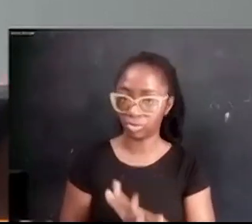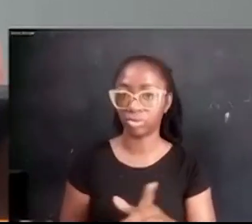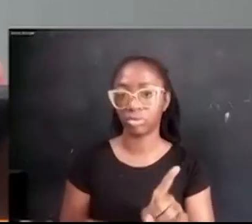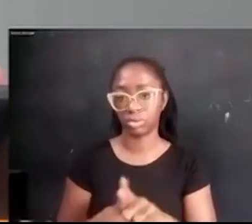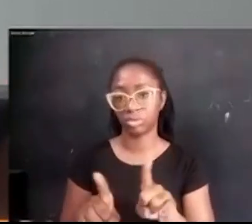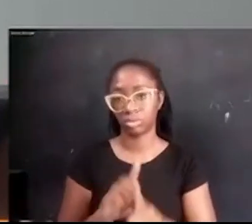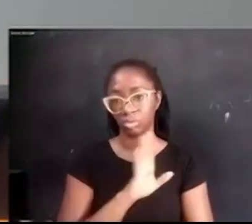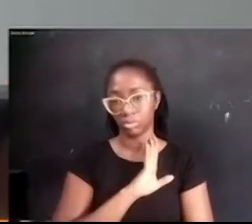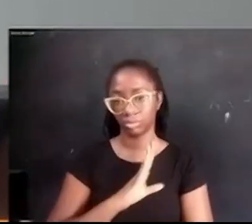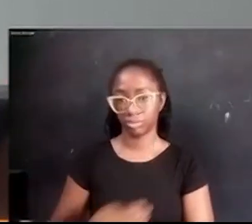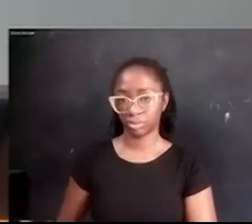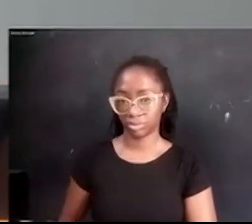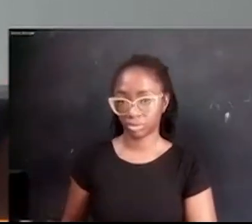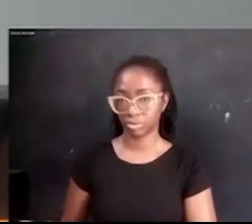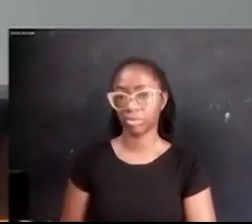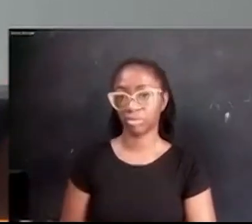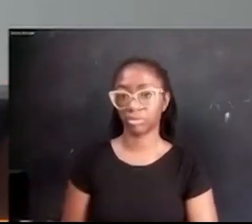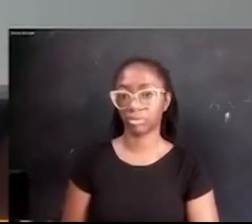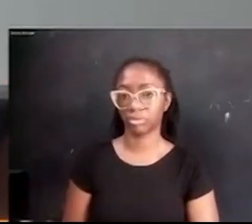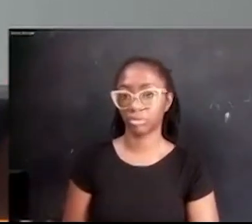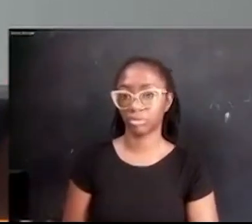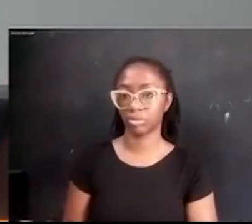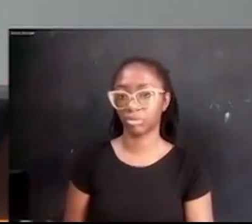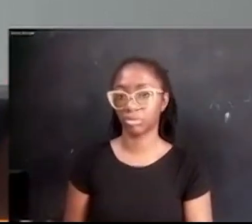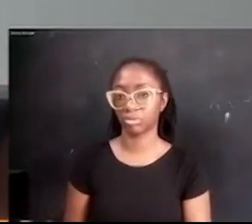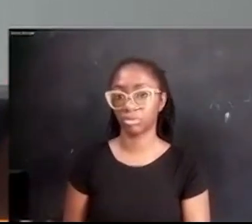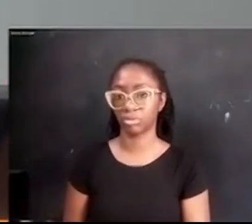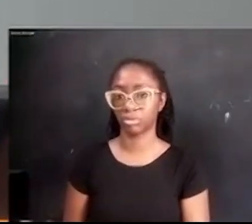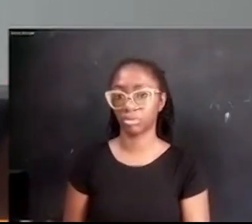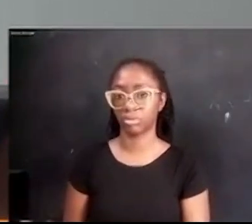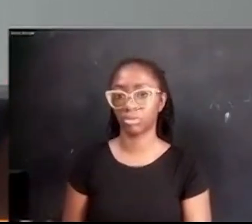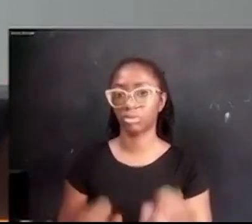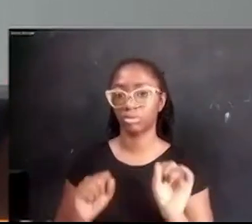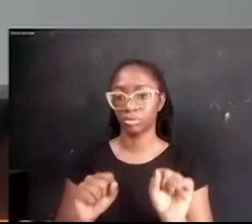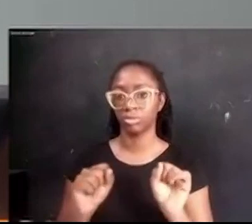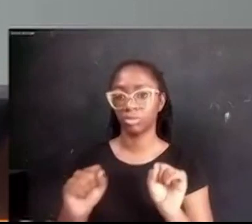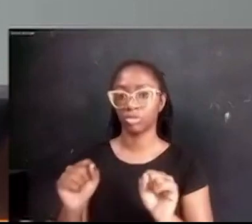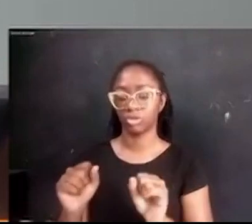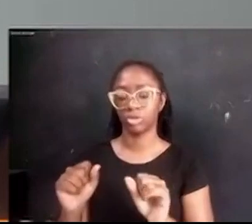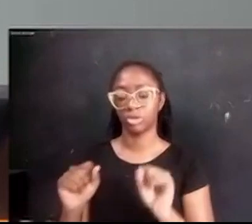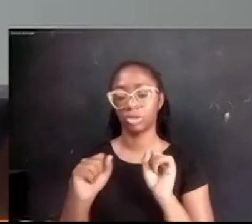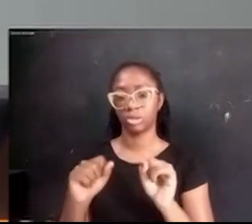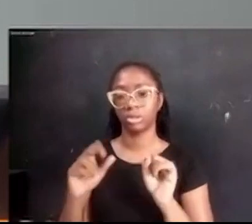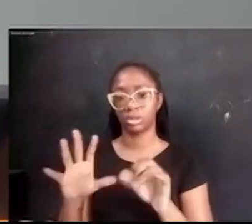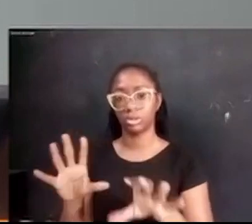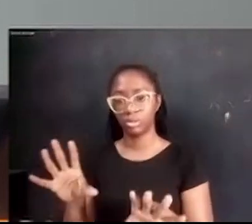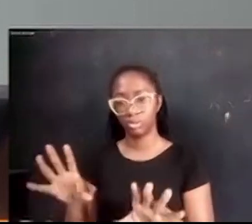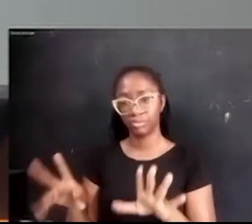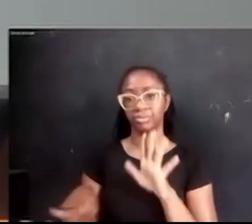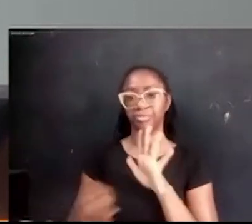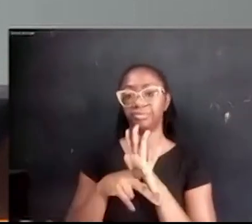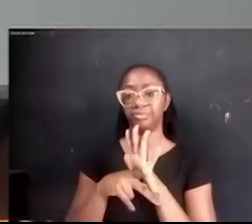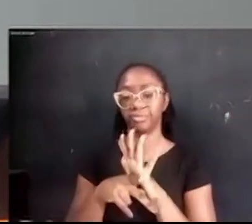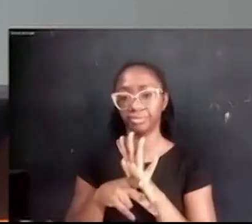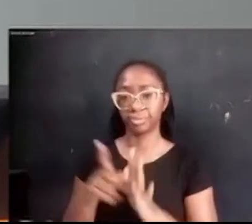que pertenece a la nación, y poder constituido, ejercido por los representantes. Dice